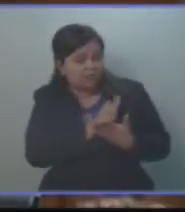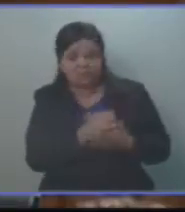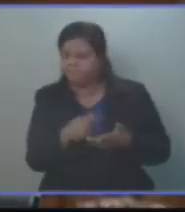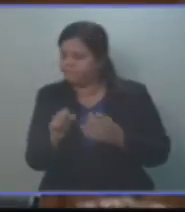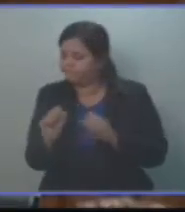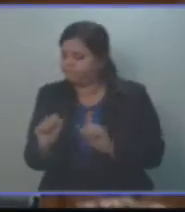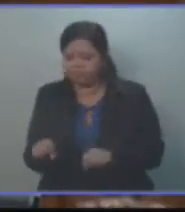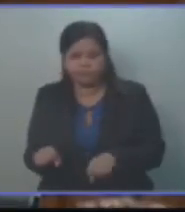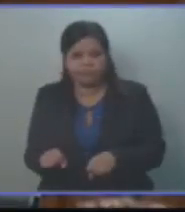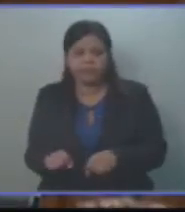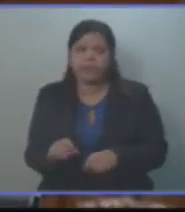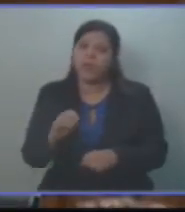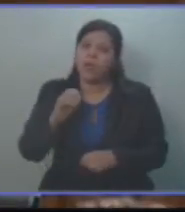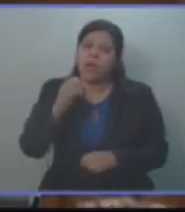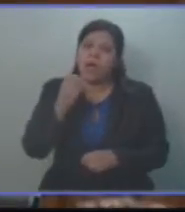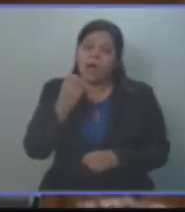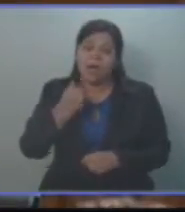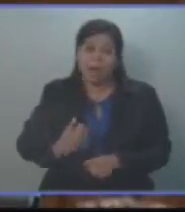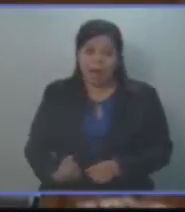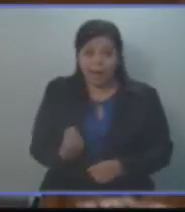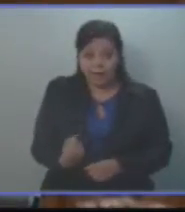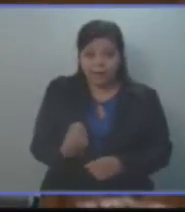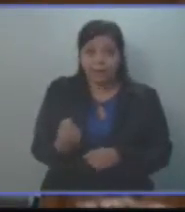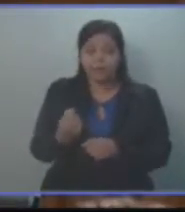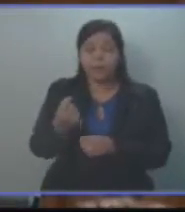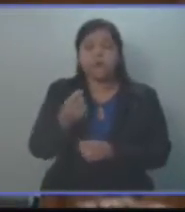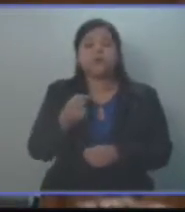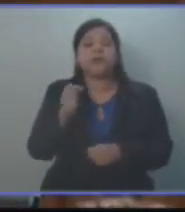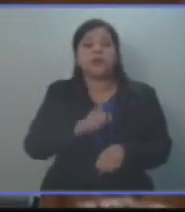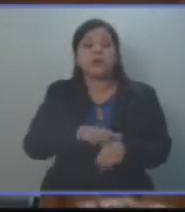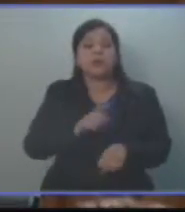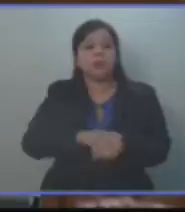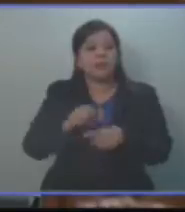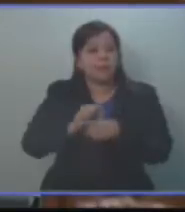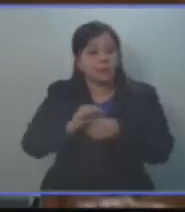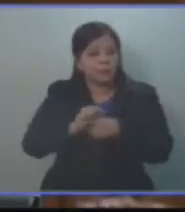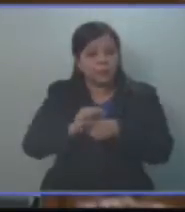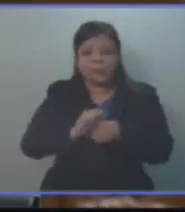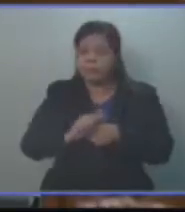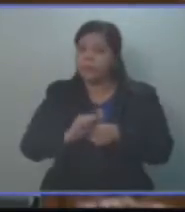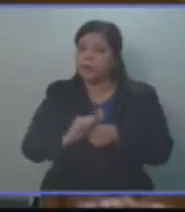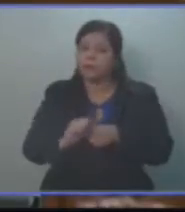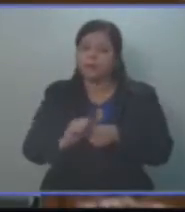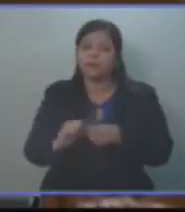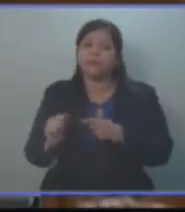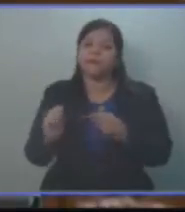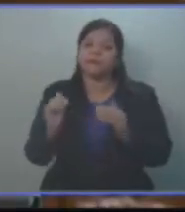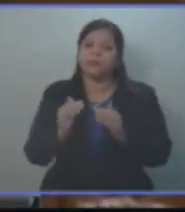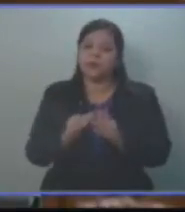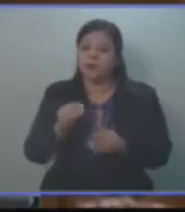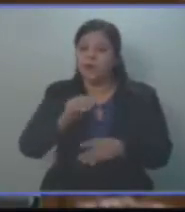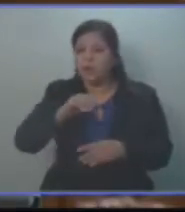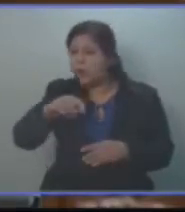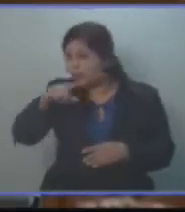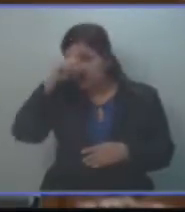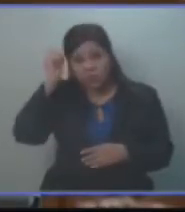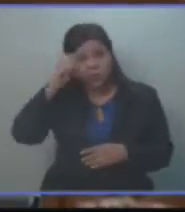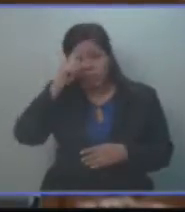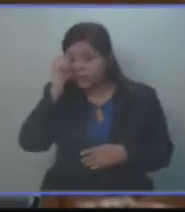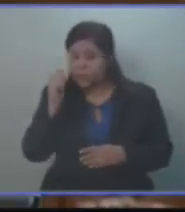de los estudiantes en internado rotatorio, prescribir. H, actuar con negligencia en el desempeño de sus